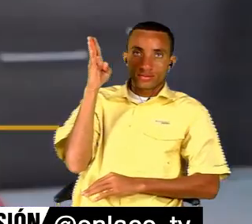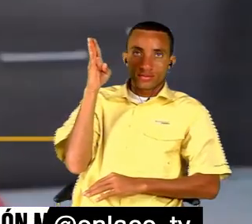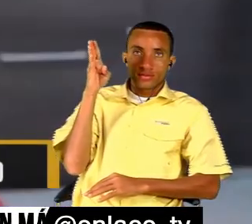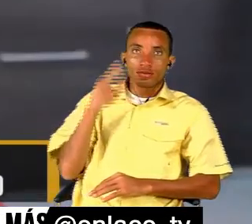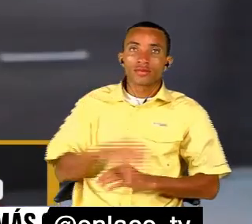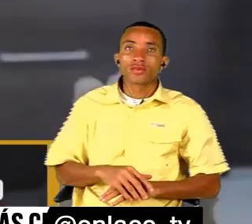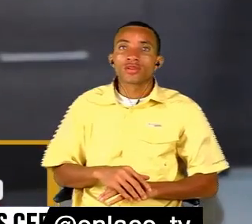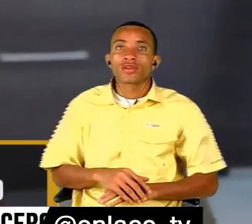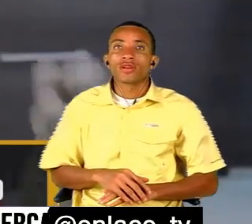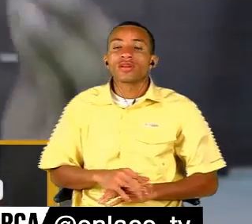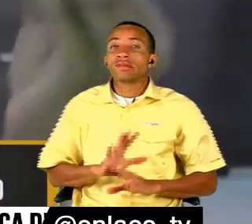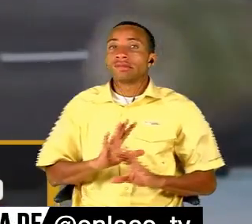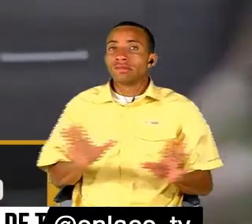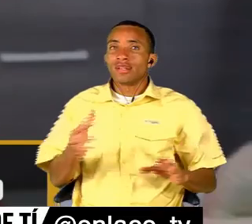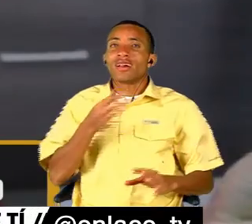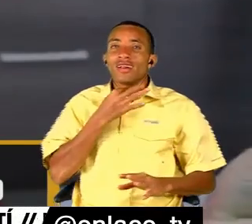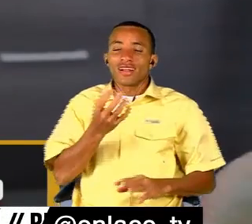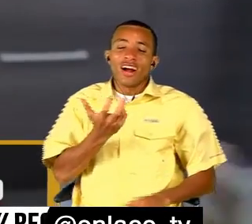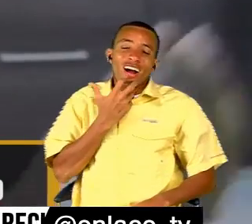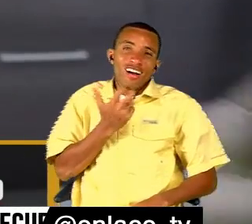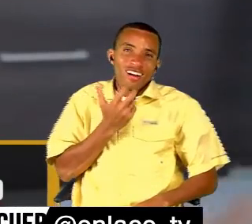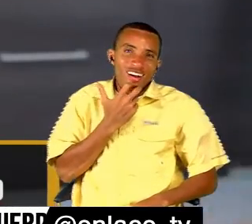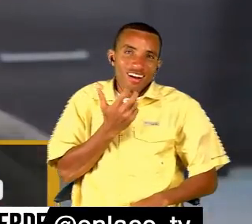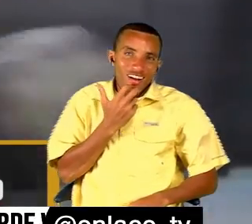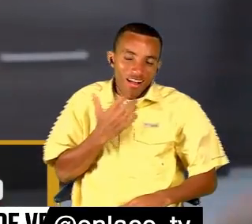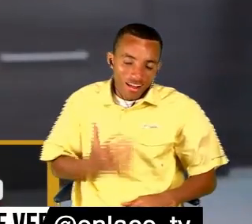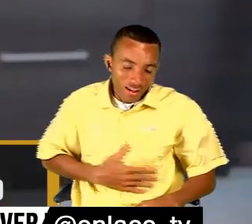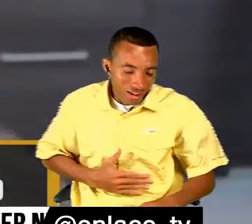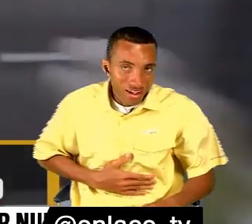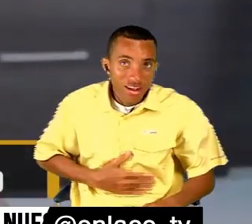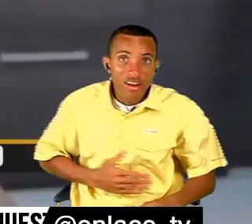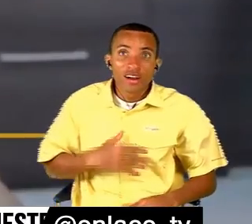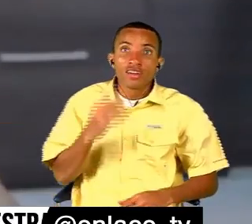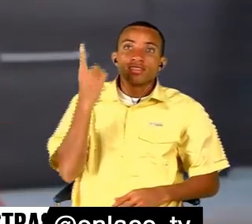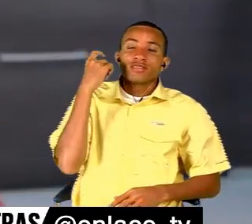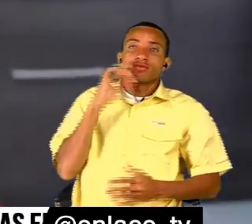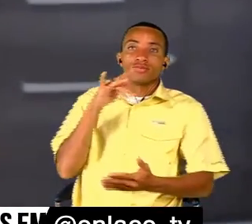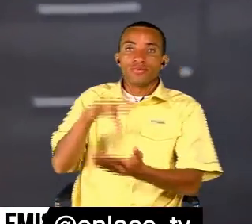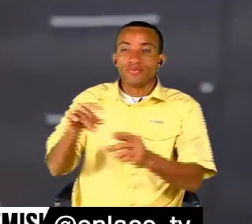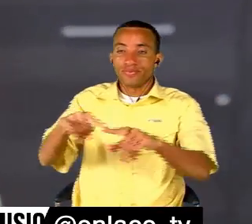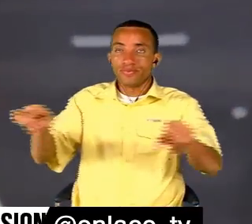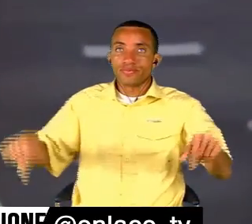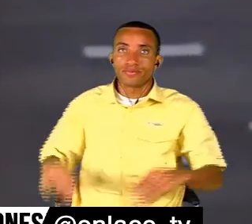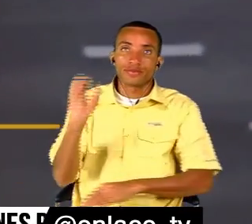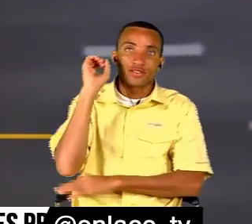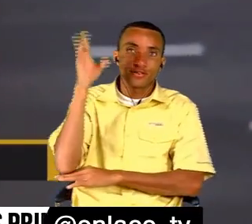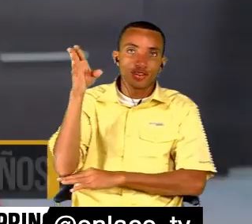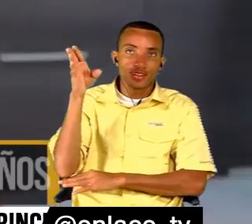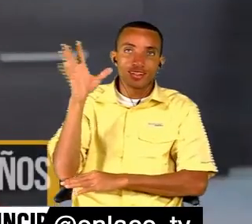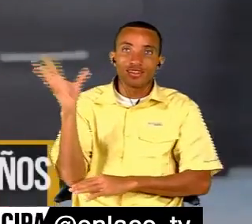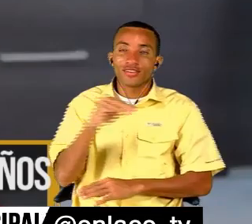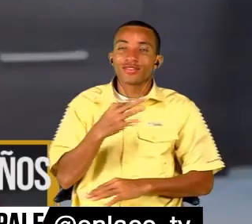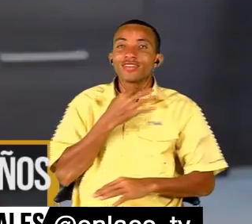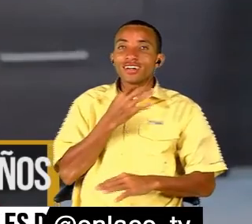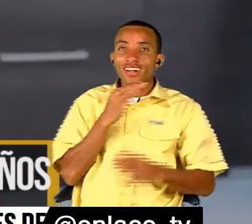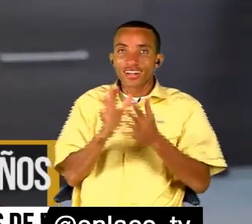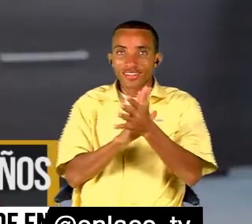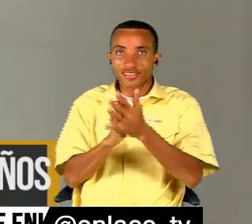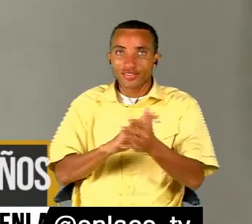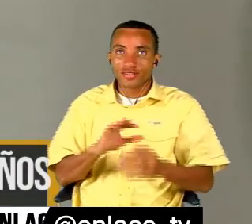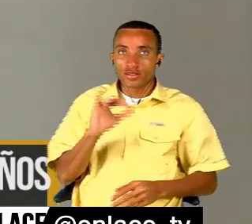Una noche de mucha risa fue la vivida por quienes asistieron al show presentado en el Salón Cusiana del Club Infantas por los humoristas Juan da Caribe y